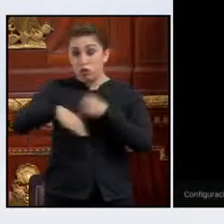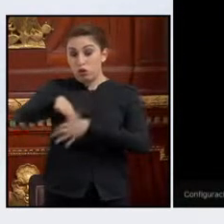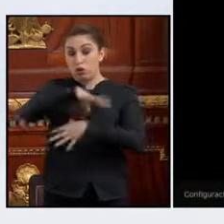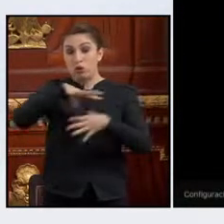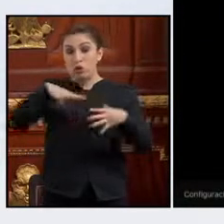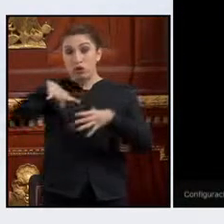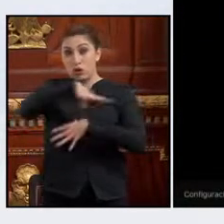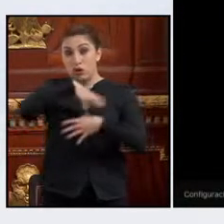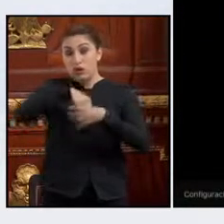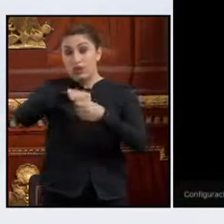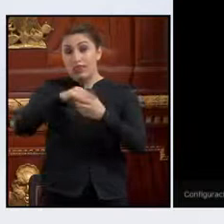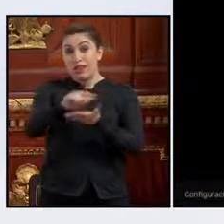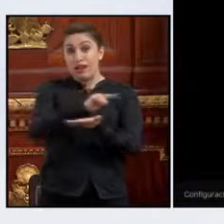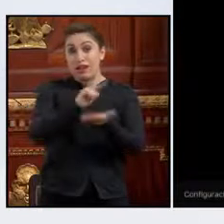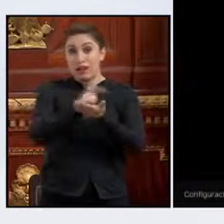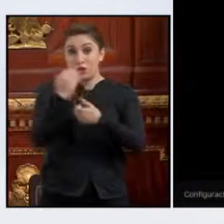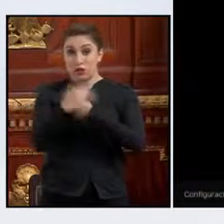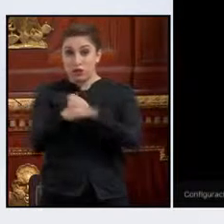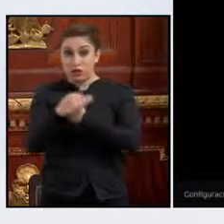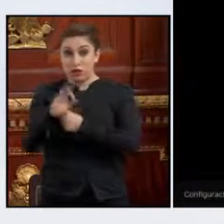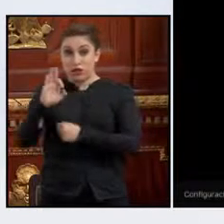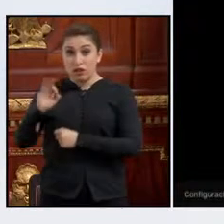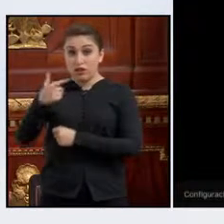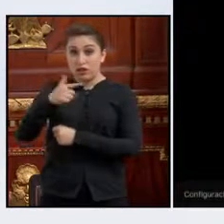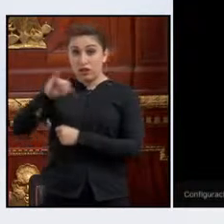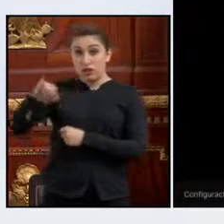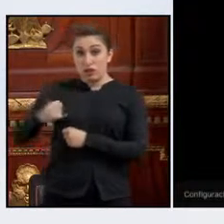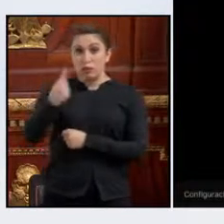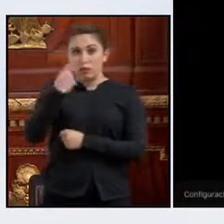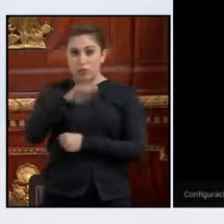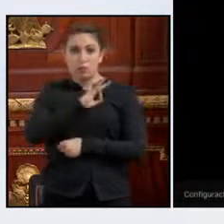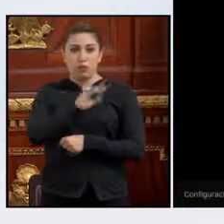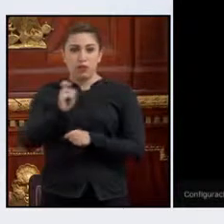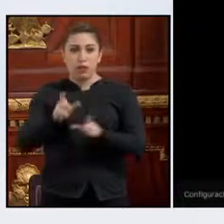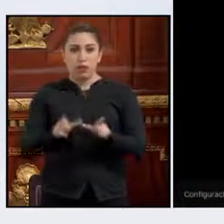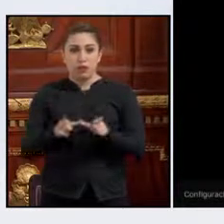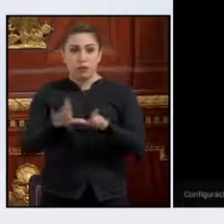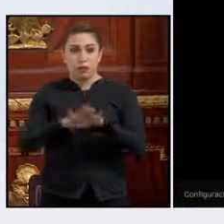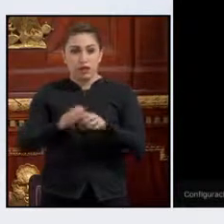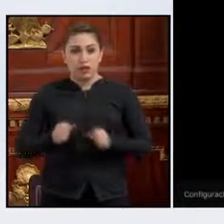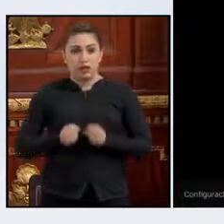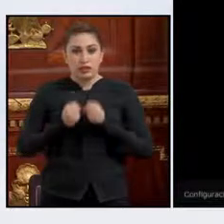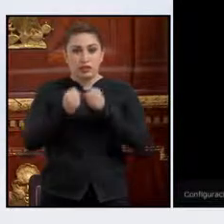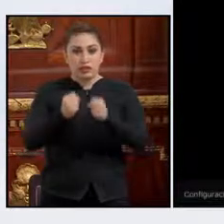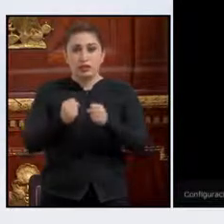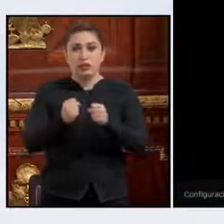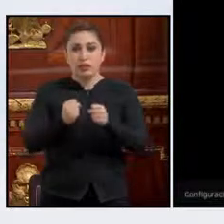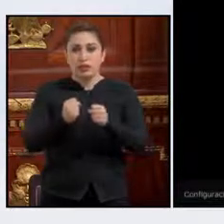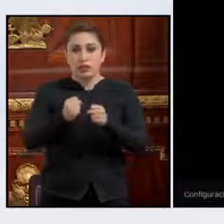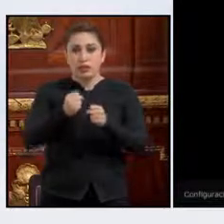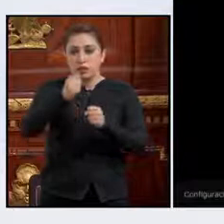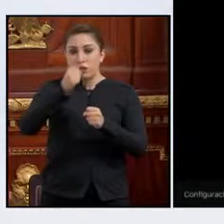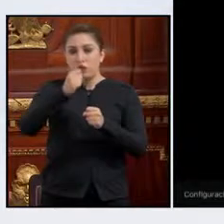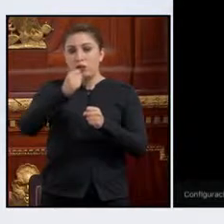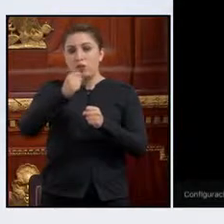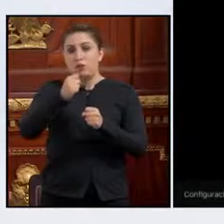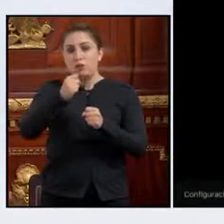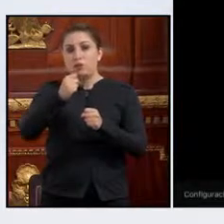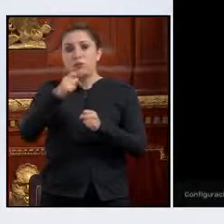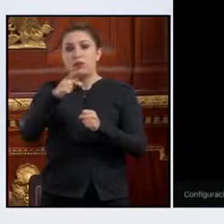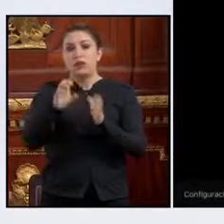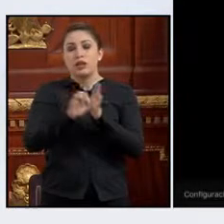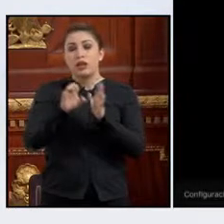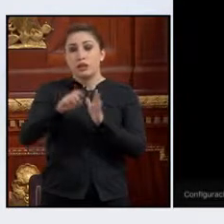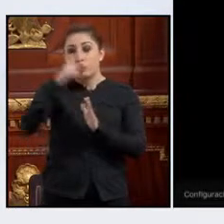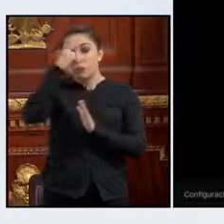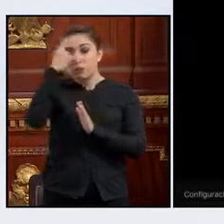lograr un criterio homólogo en torno a lo que son los requisitos, así como los perfiles que se